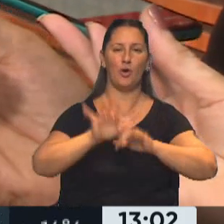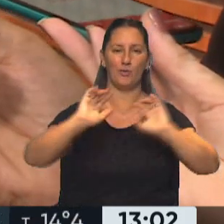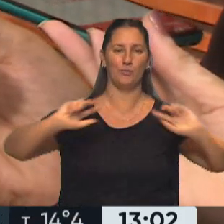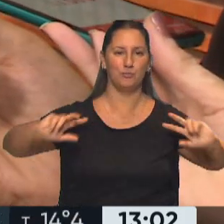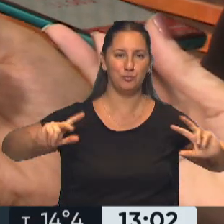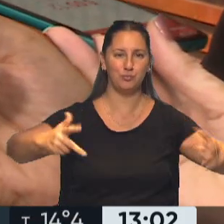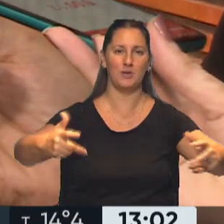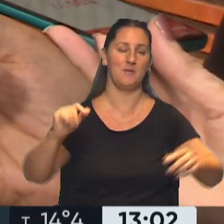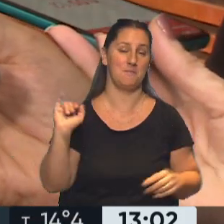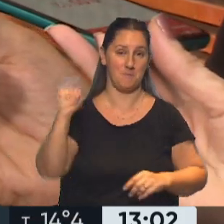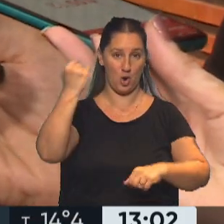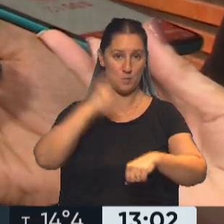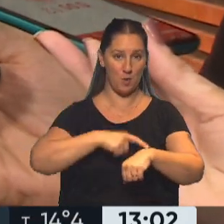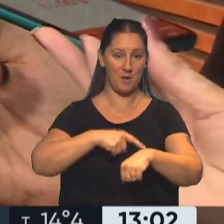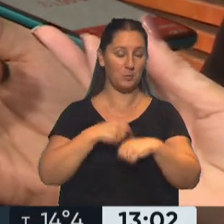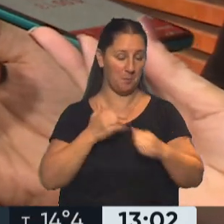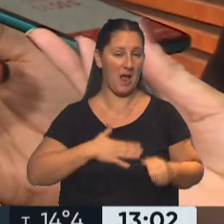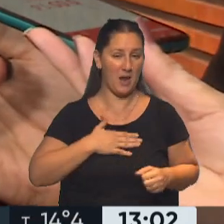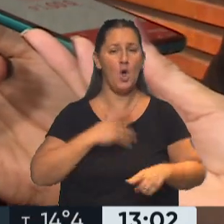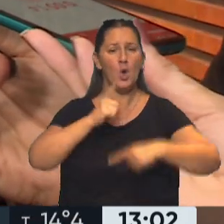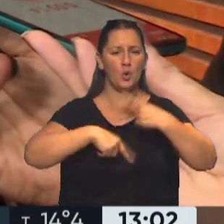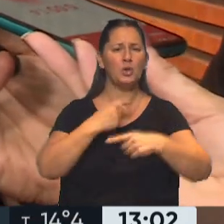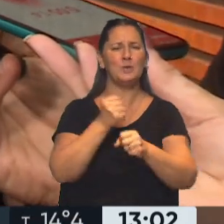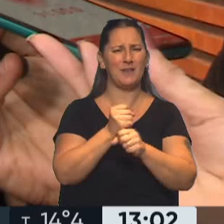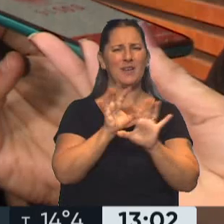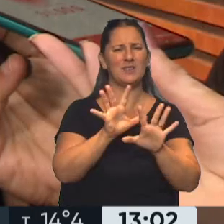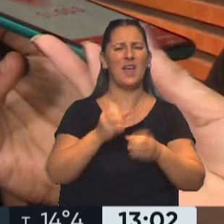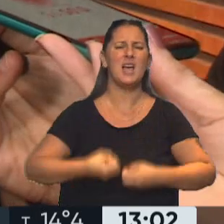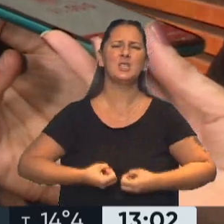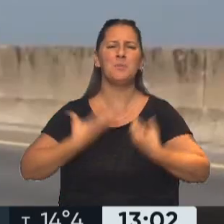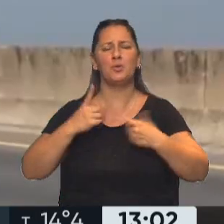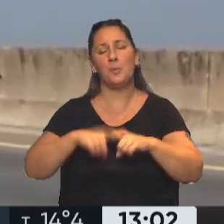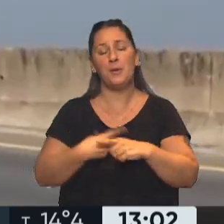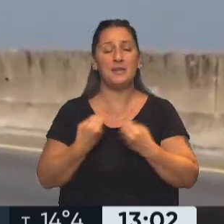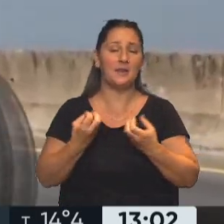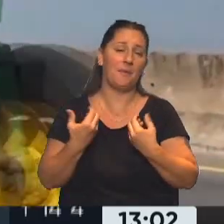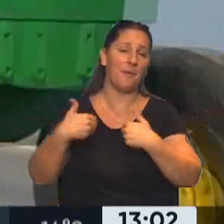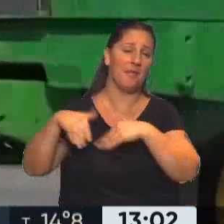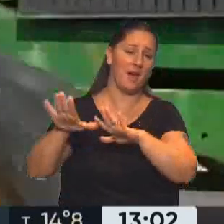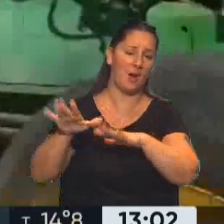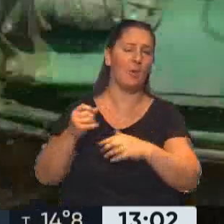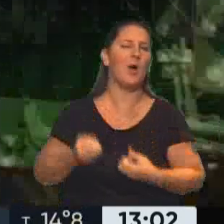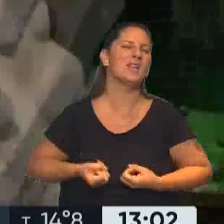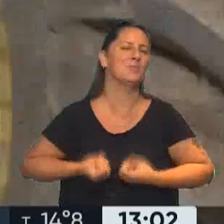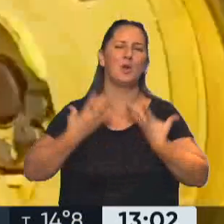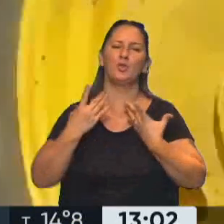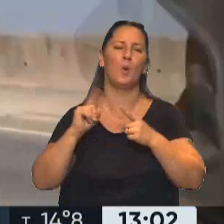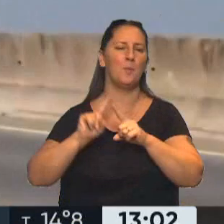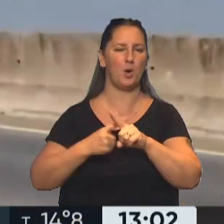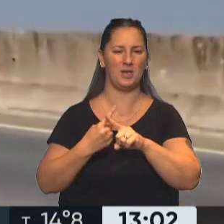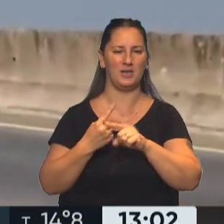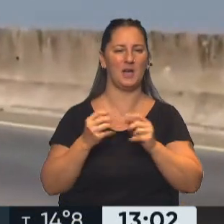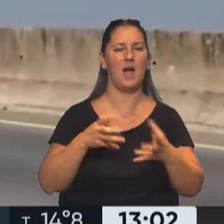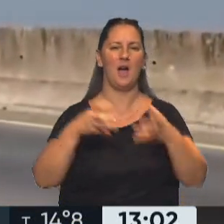y bienvenido sea. Así que sigamos trabajando así, y bueno, expresiones políticas que se expresen, pero miremoslo de esa manera, son la expresión de un